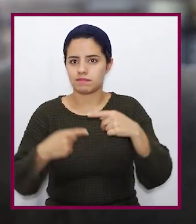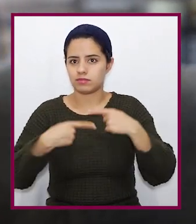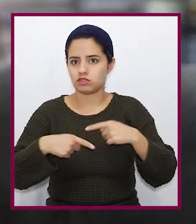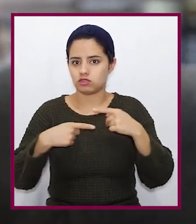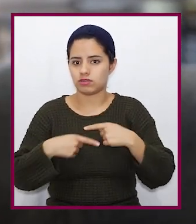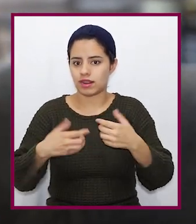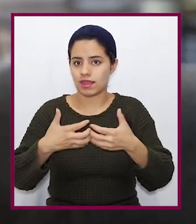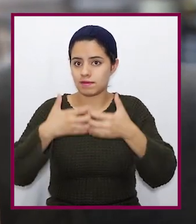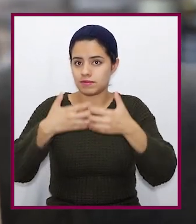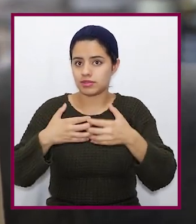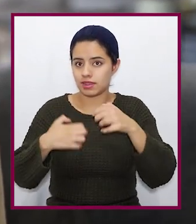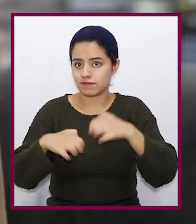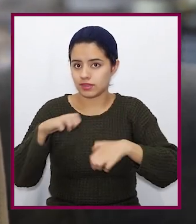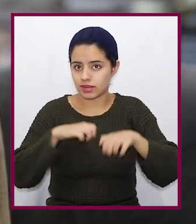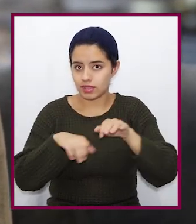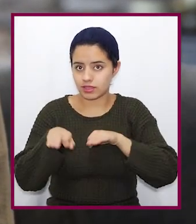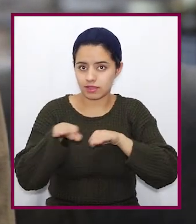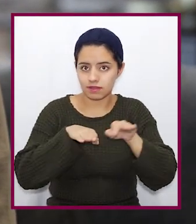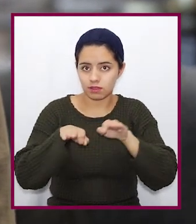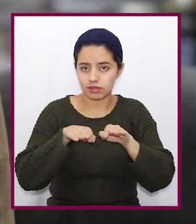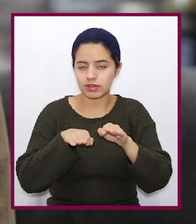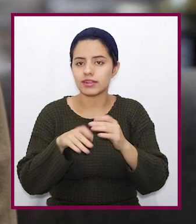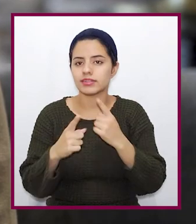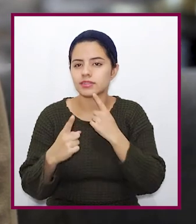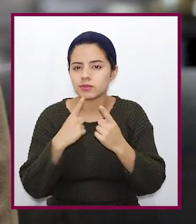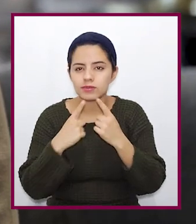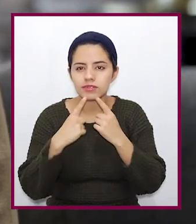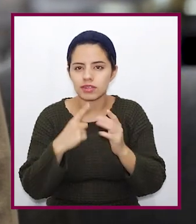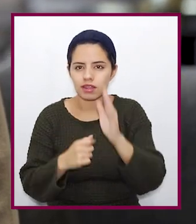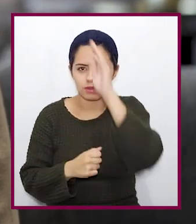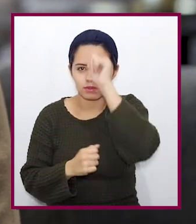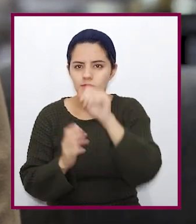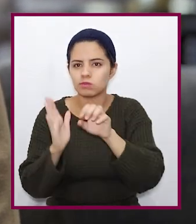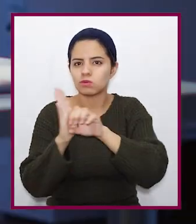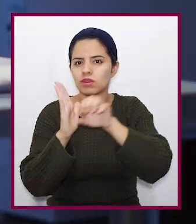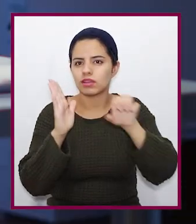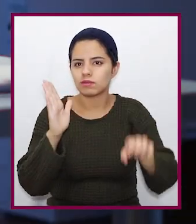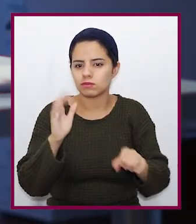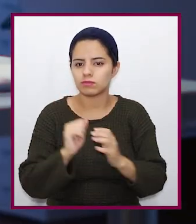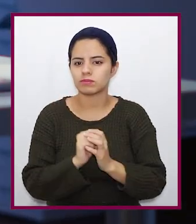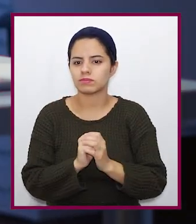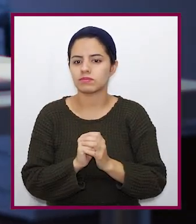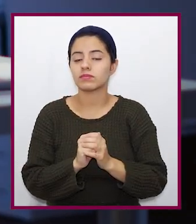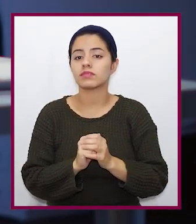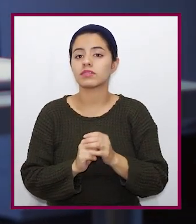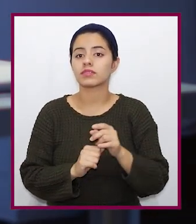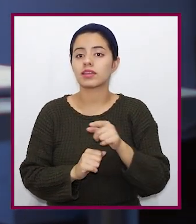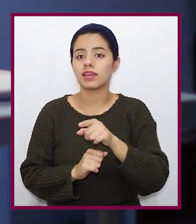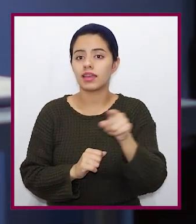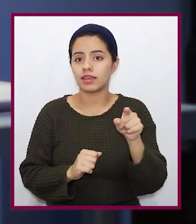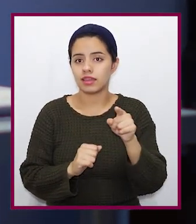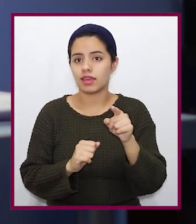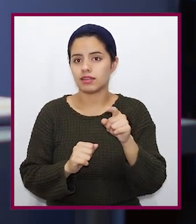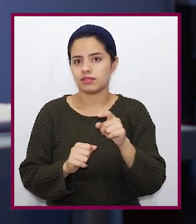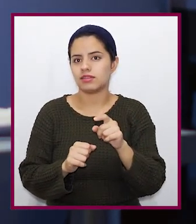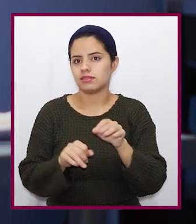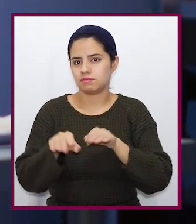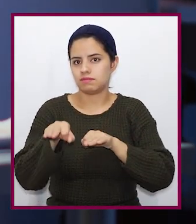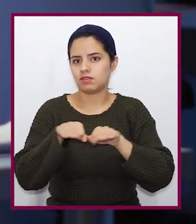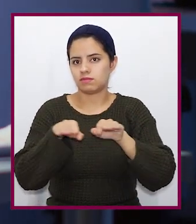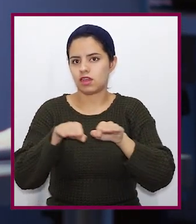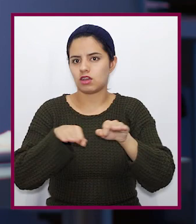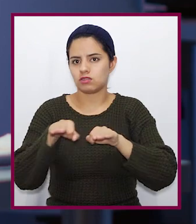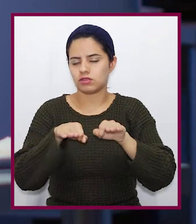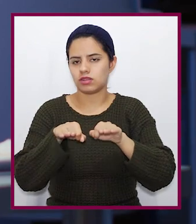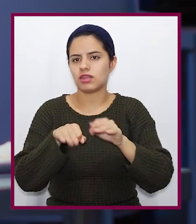los trabajadores, negociando, por ejemplo, los criterios aplicables a la desconexión digital de los empleados en